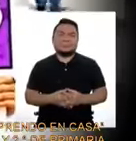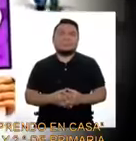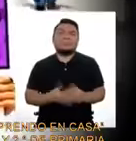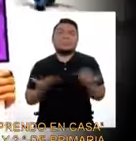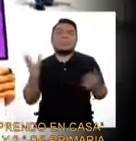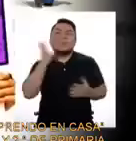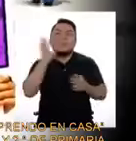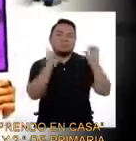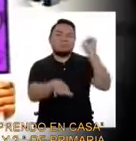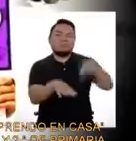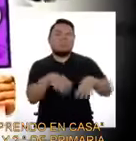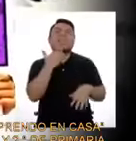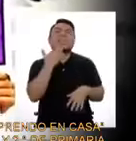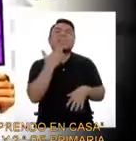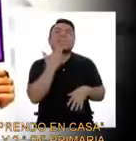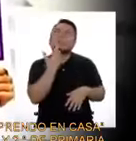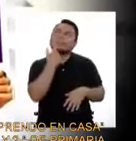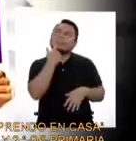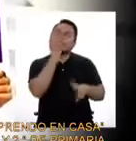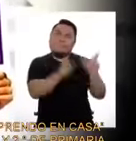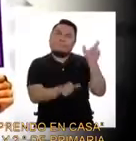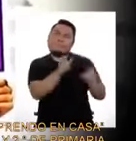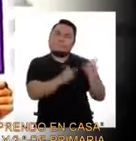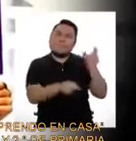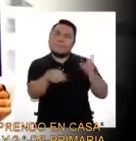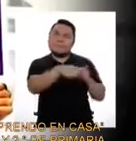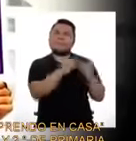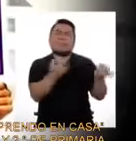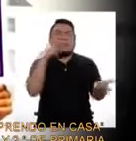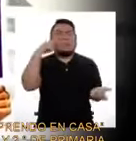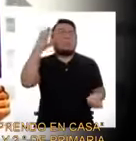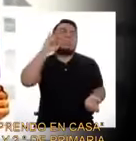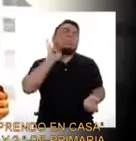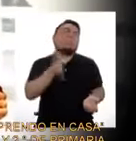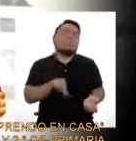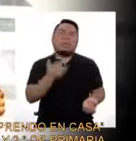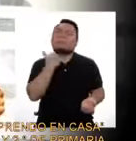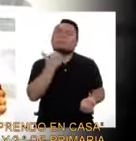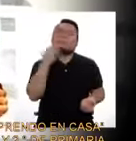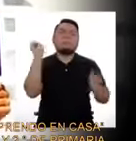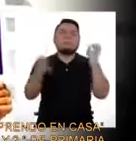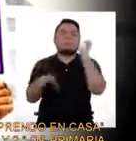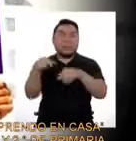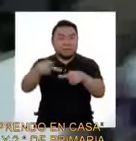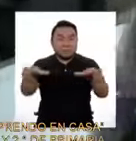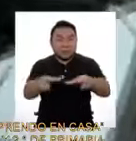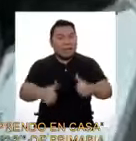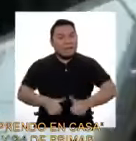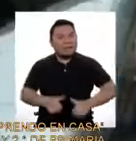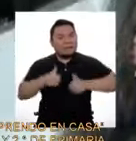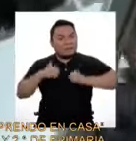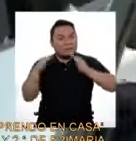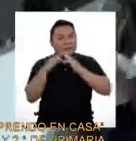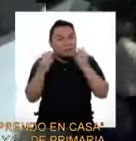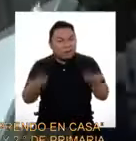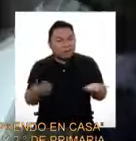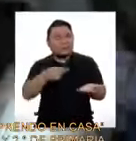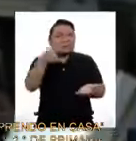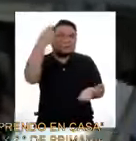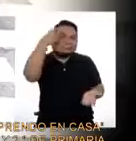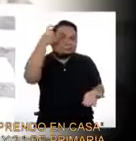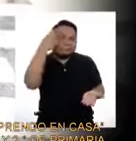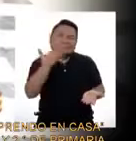Contaminamos todas las personas porque mayormente nadie toma conciencia de que es nuestra ciudad donde vivimos, simplemente que tomen